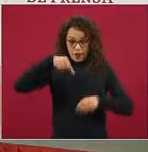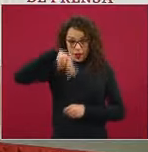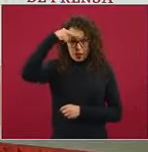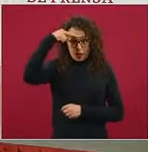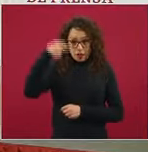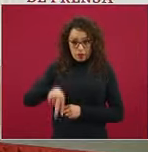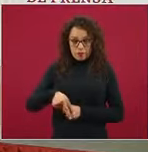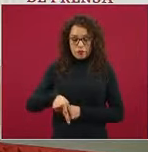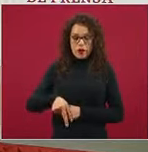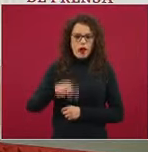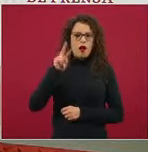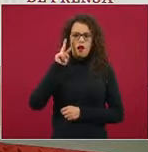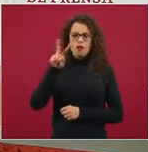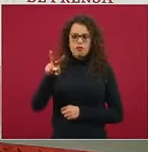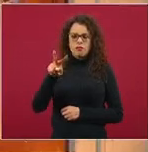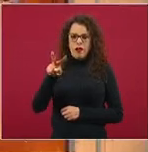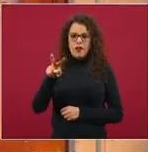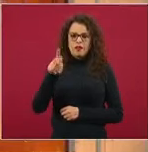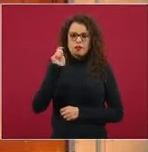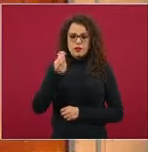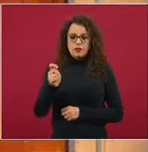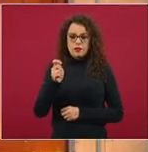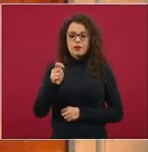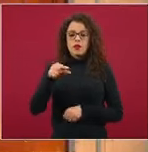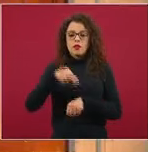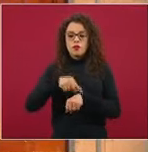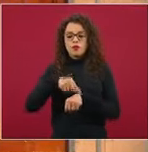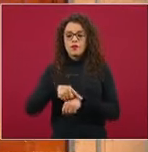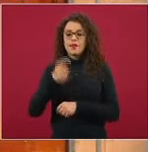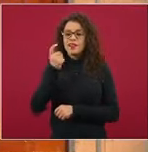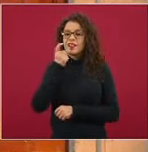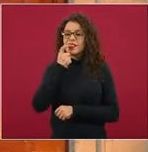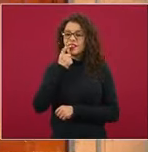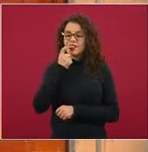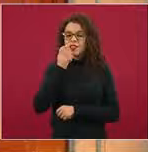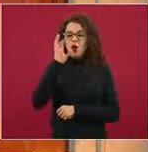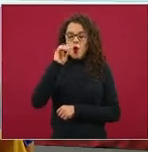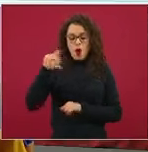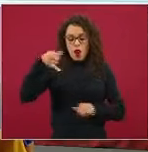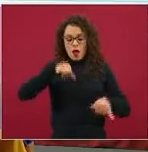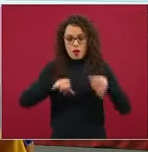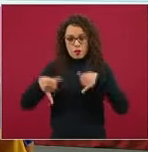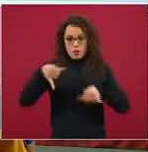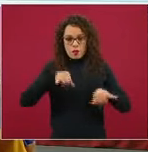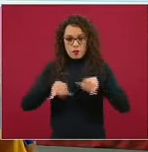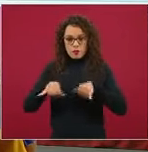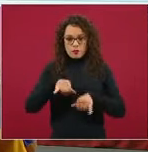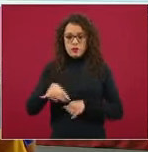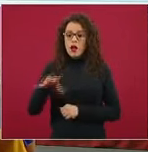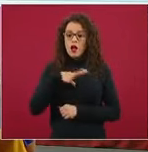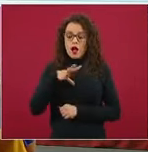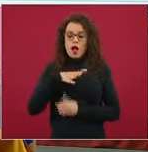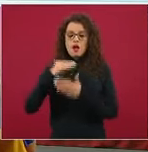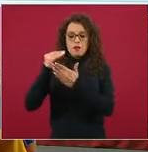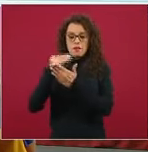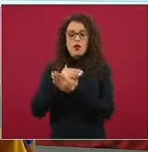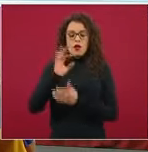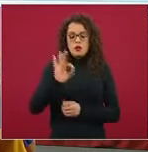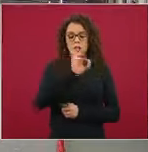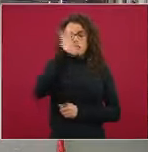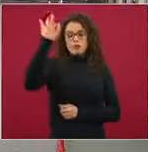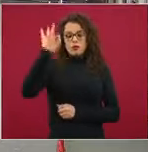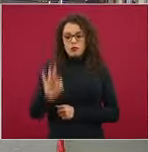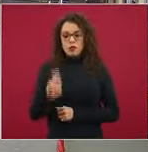que los que ejercen la odontología o los laboratoristas tienen mucho menor